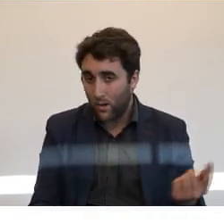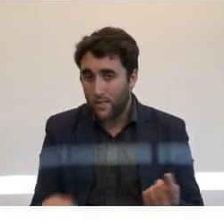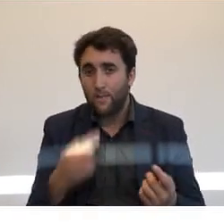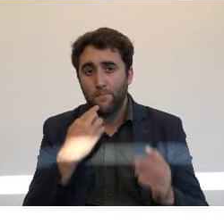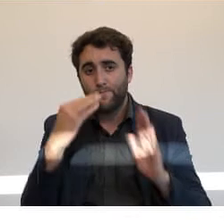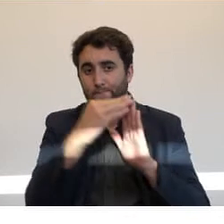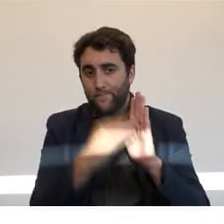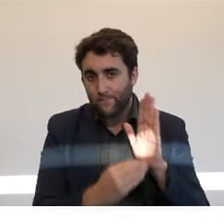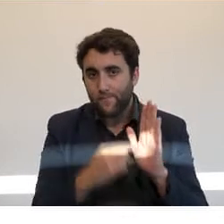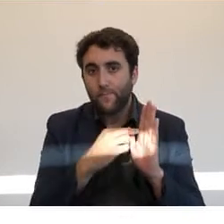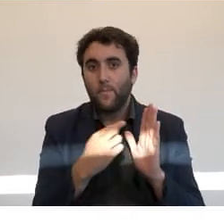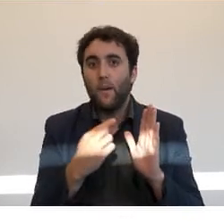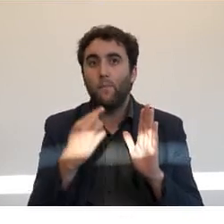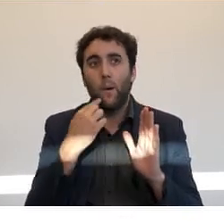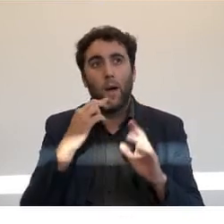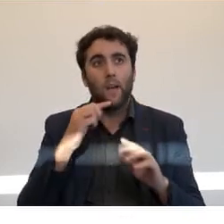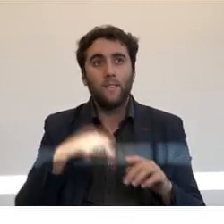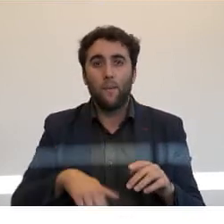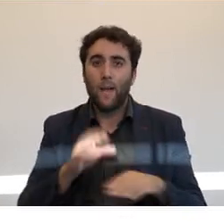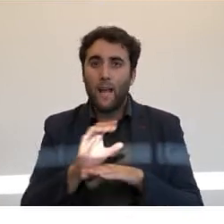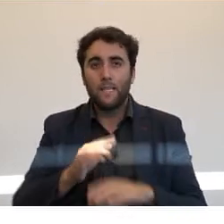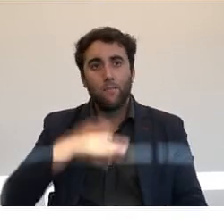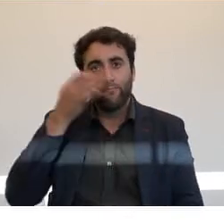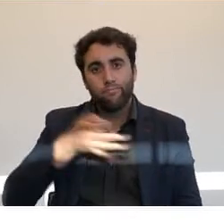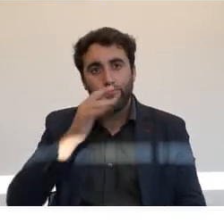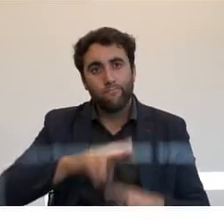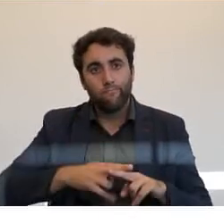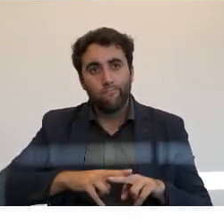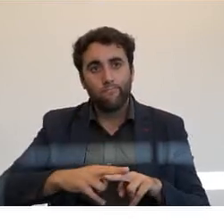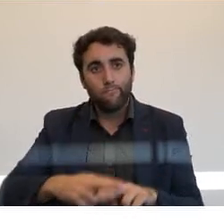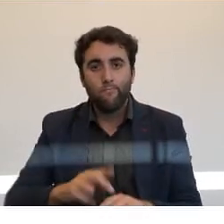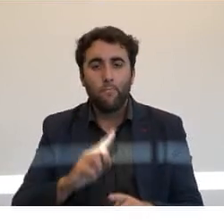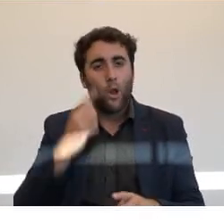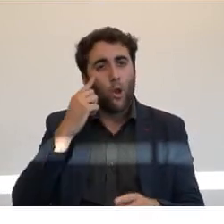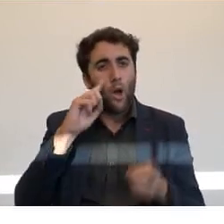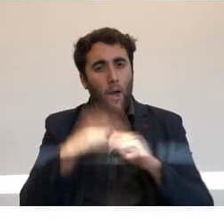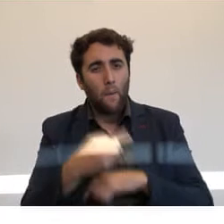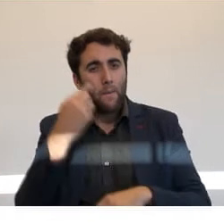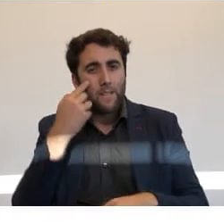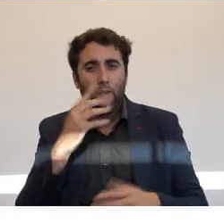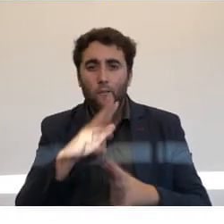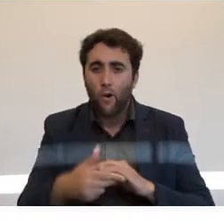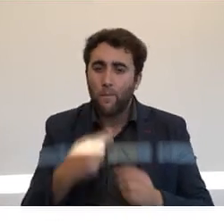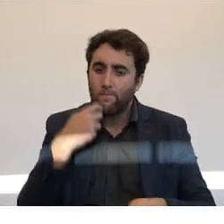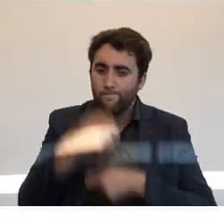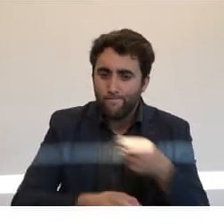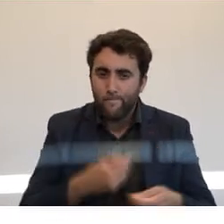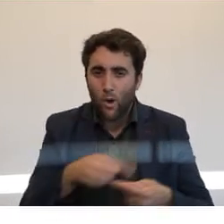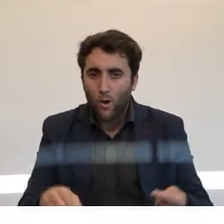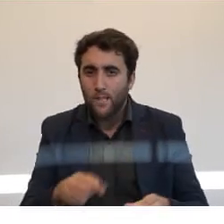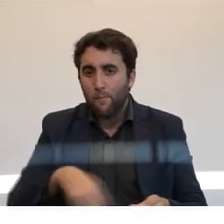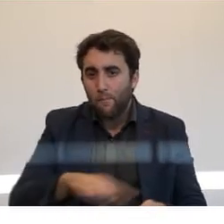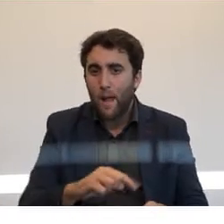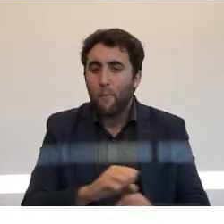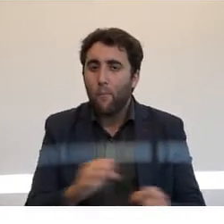sistema educativo pensado en leer y repetir y no en procesar, pensar, crear, construir. Una ciudadanía digital no es la que